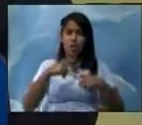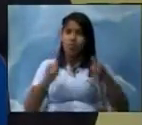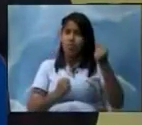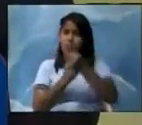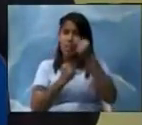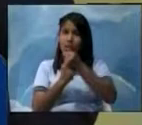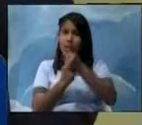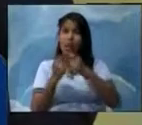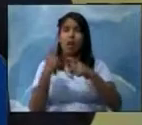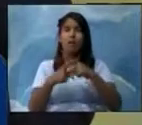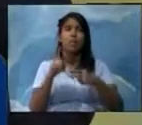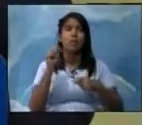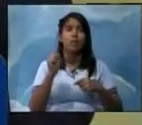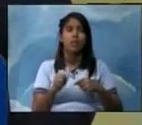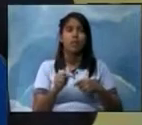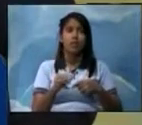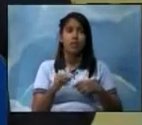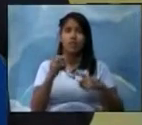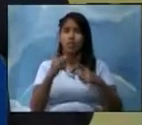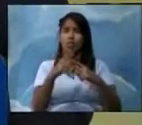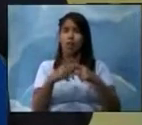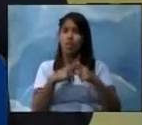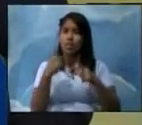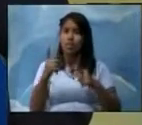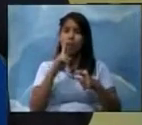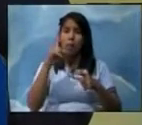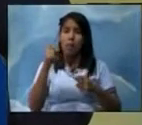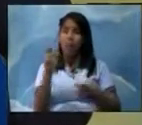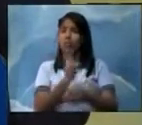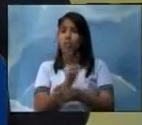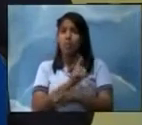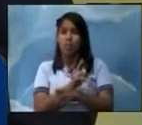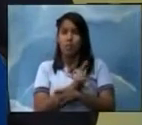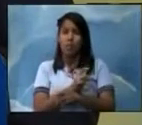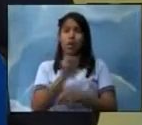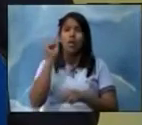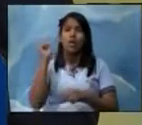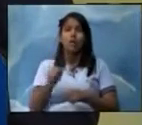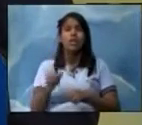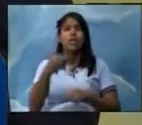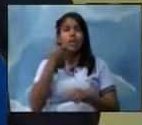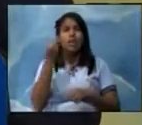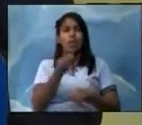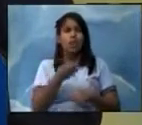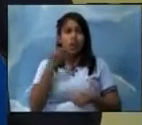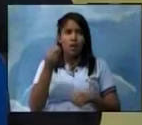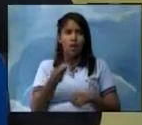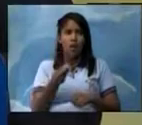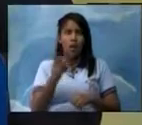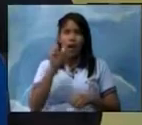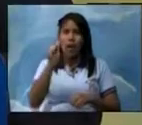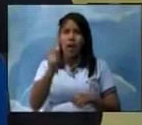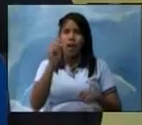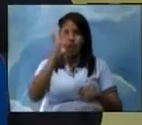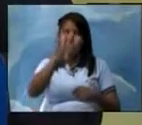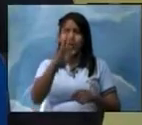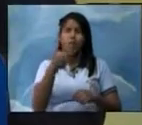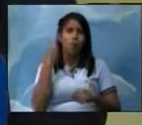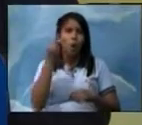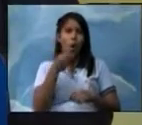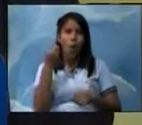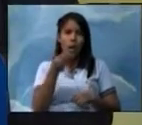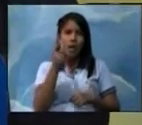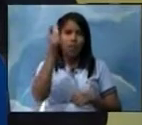asesores pero sí debemos de hacernos una pregunta inmediatamente si Daniel ananías azarías y